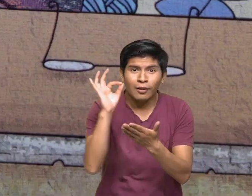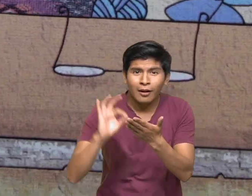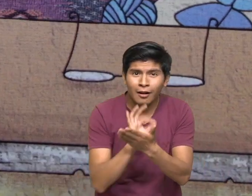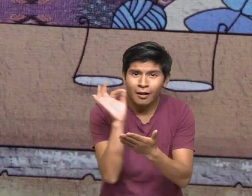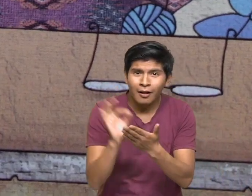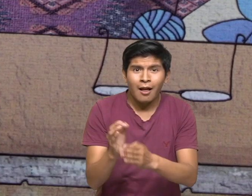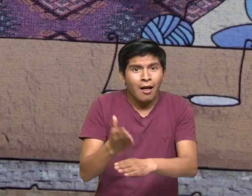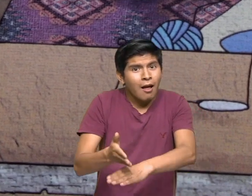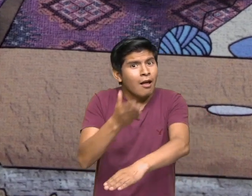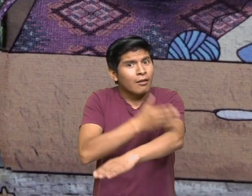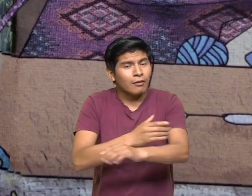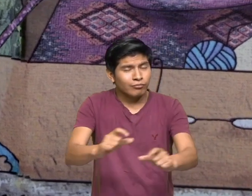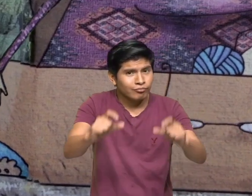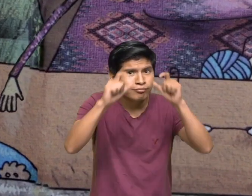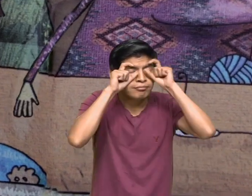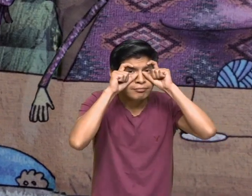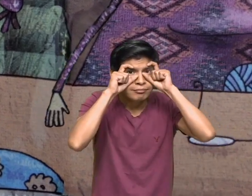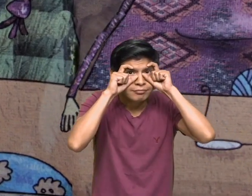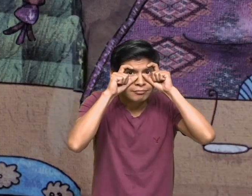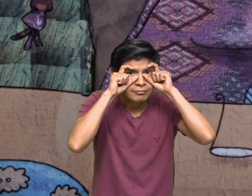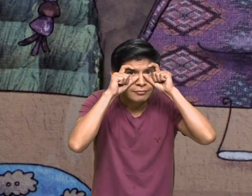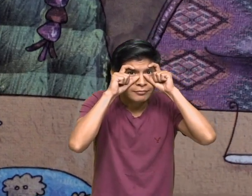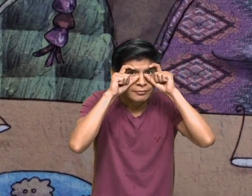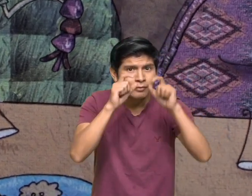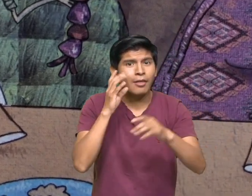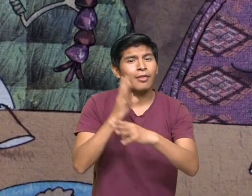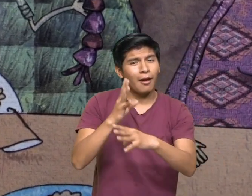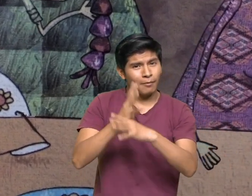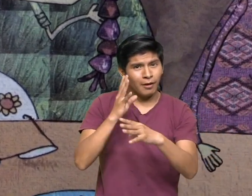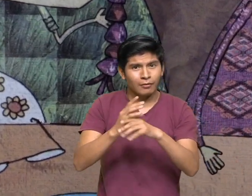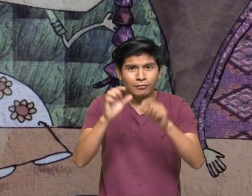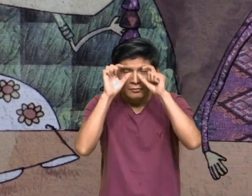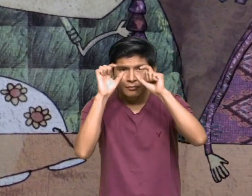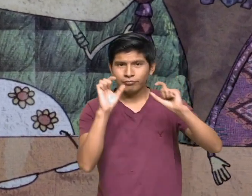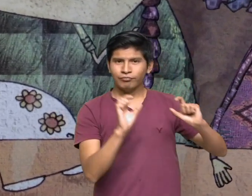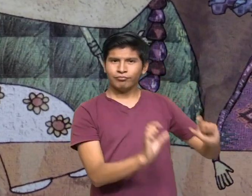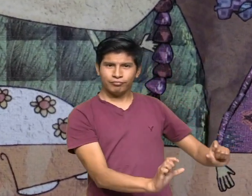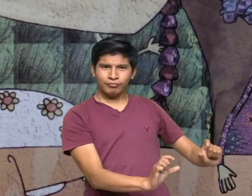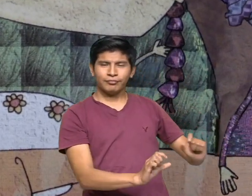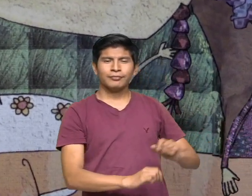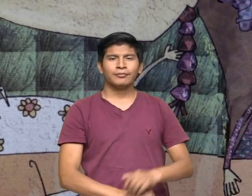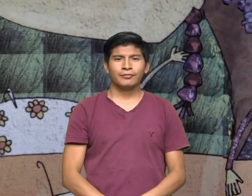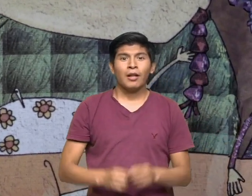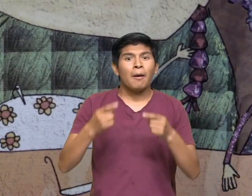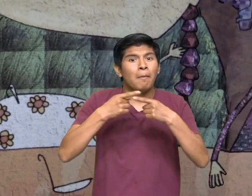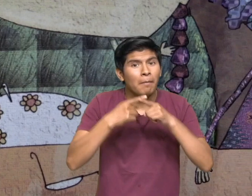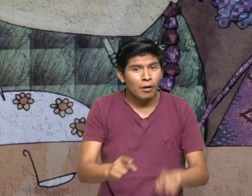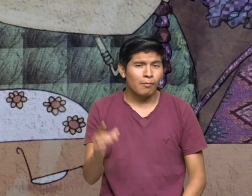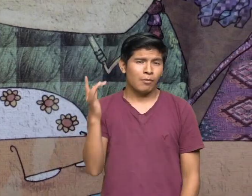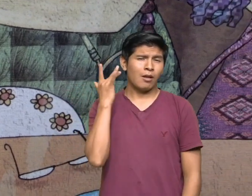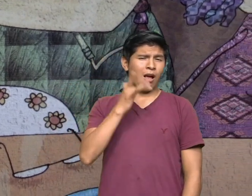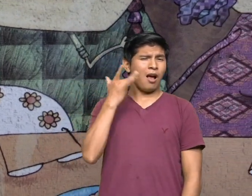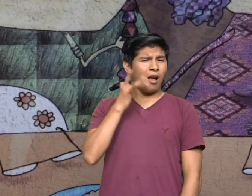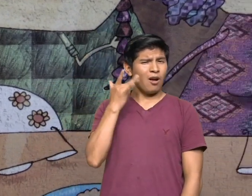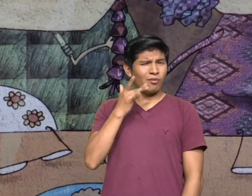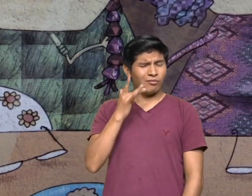Para bordar, se ponen los lentes y para hablar se los quitan. Pero lo raro es que se ponen